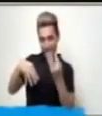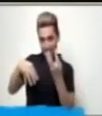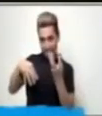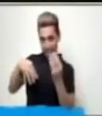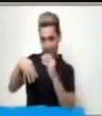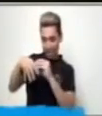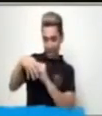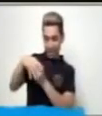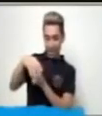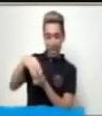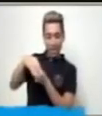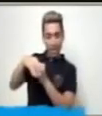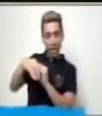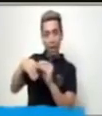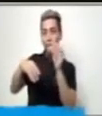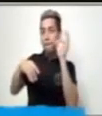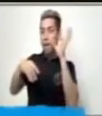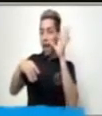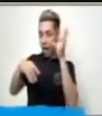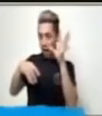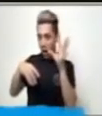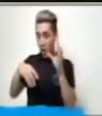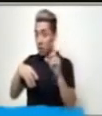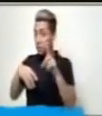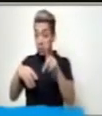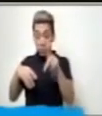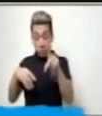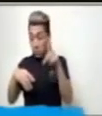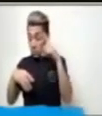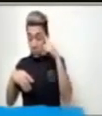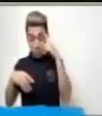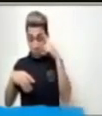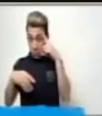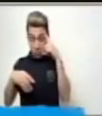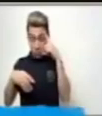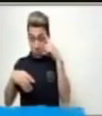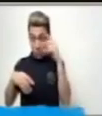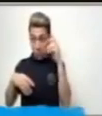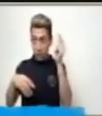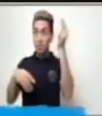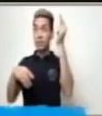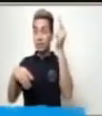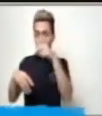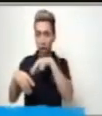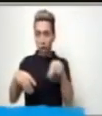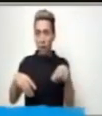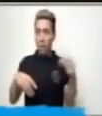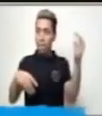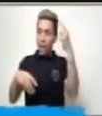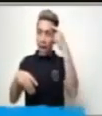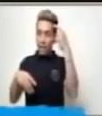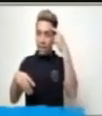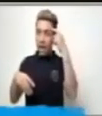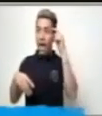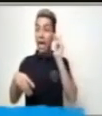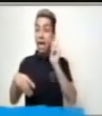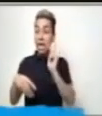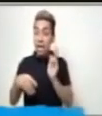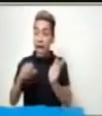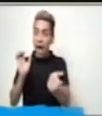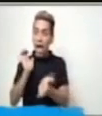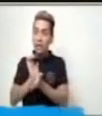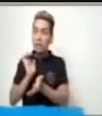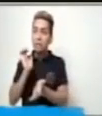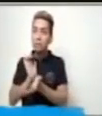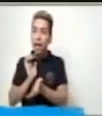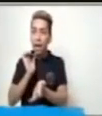blanca por dentro. Si no adivinas mi nombre, piensa y espera. Muy